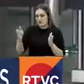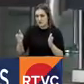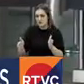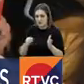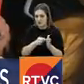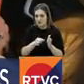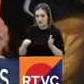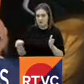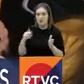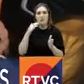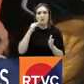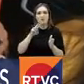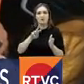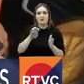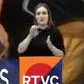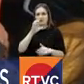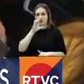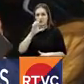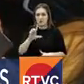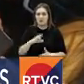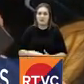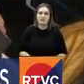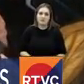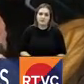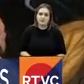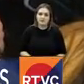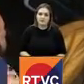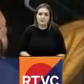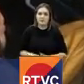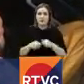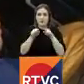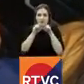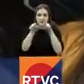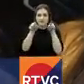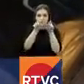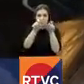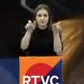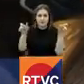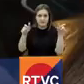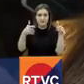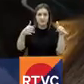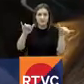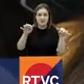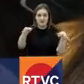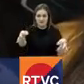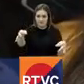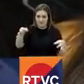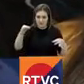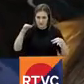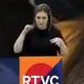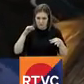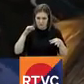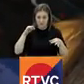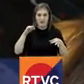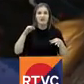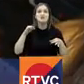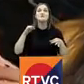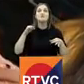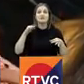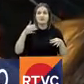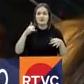29 de julio. Las personas que ya recibieron la factura en forma física, que ya llevamos cerca